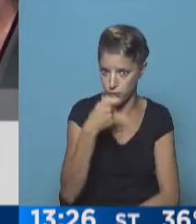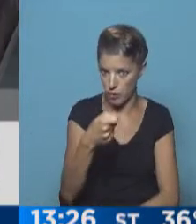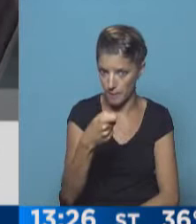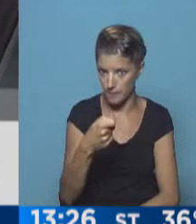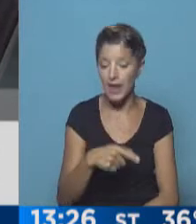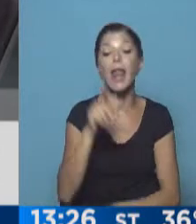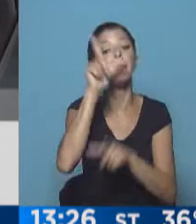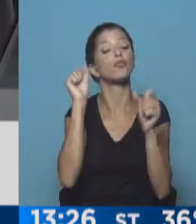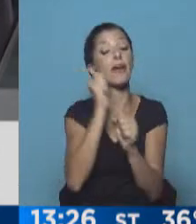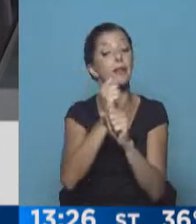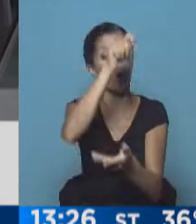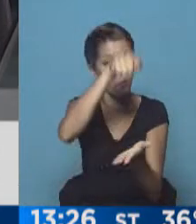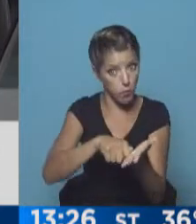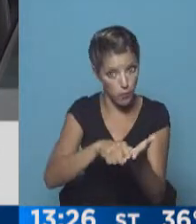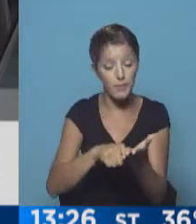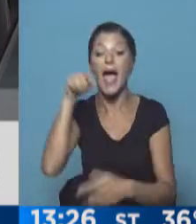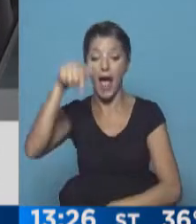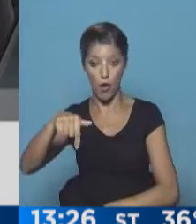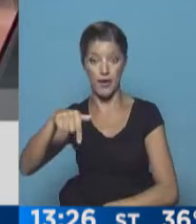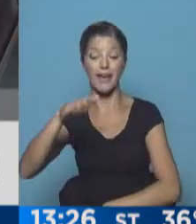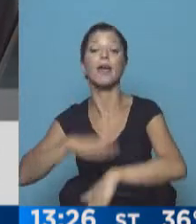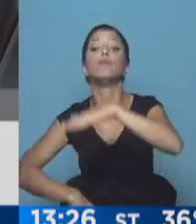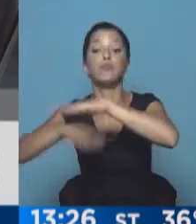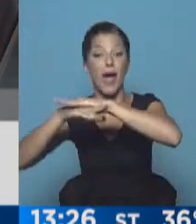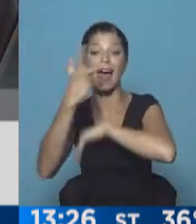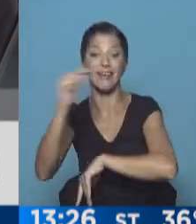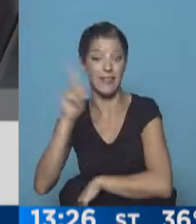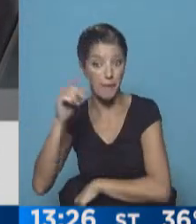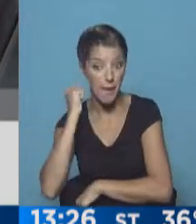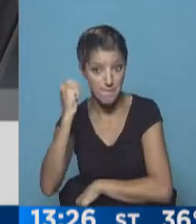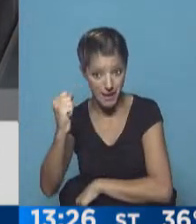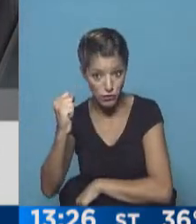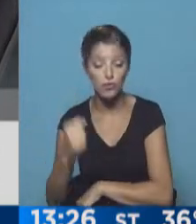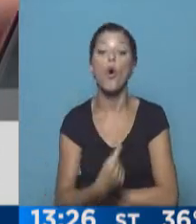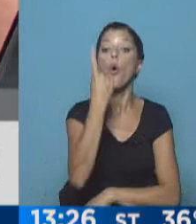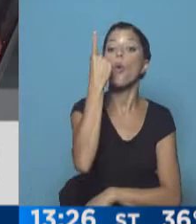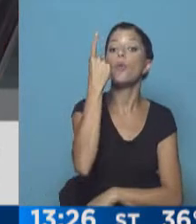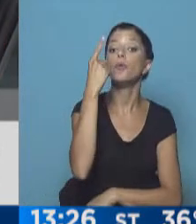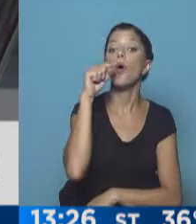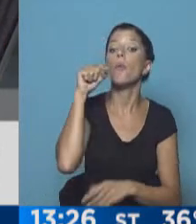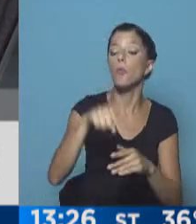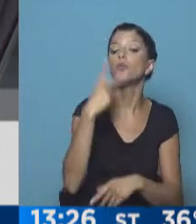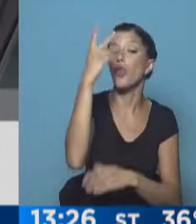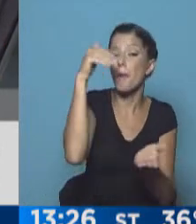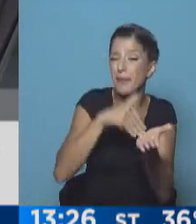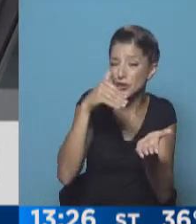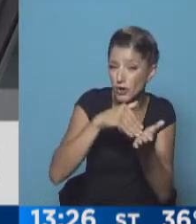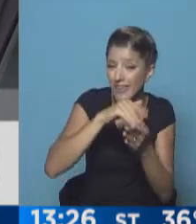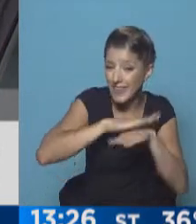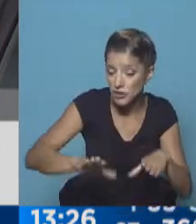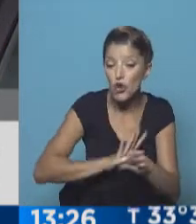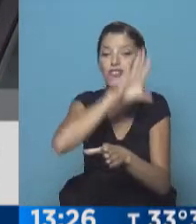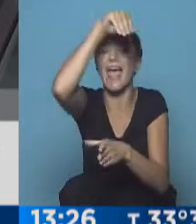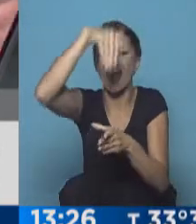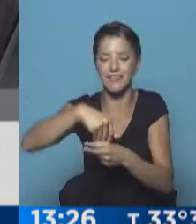con este aumento del tope remunerativo va a estar impactando en 1.2 millones de chicos se van a estar incorporando el sistema único de